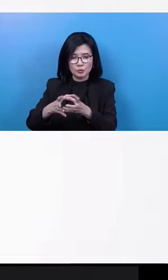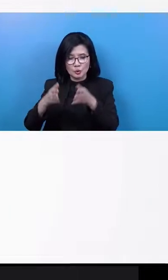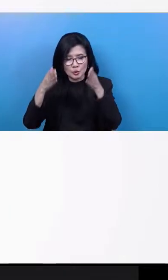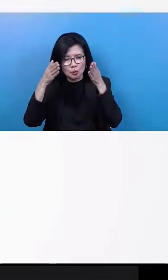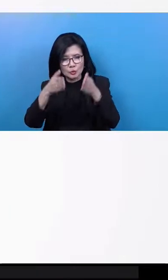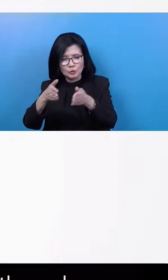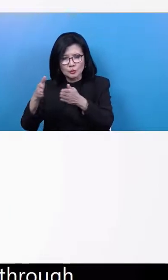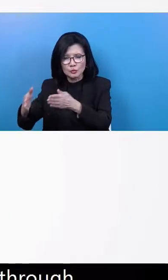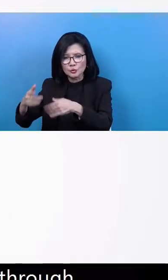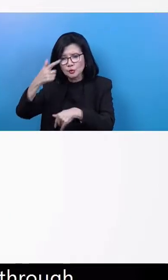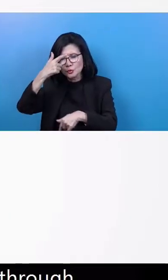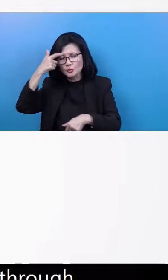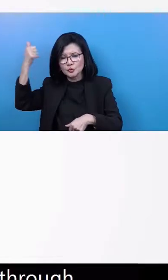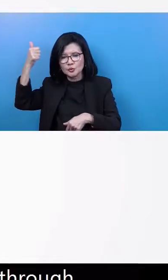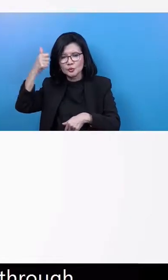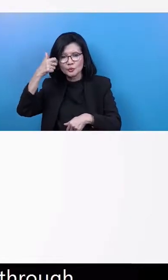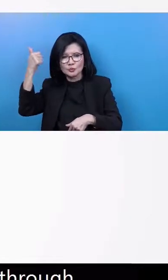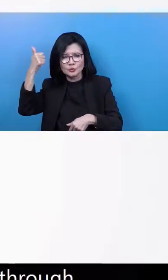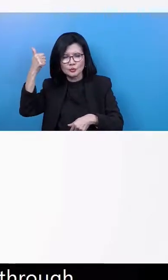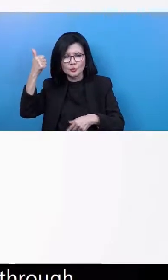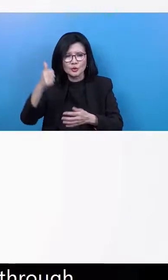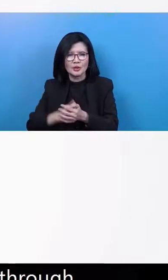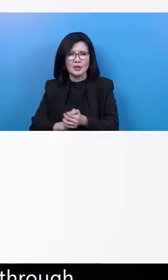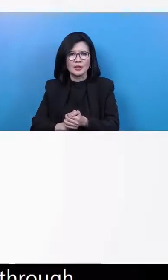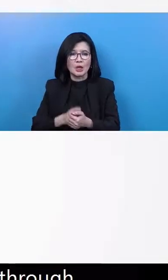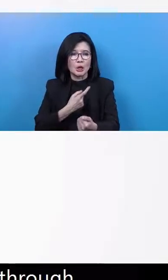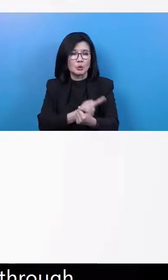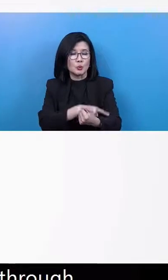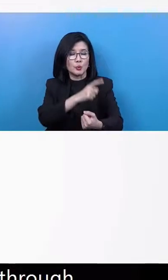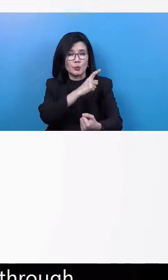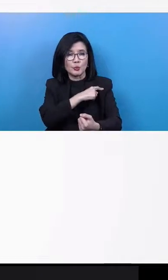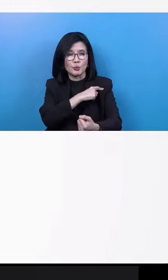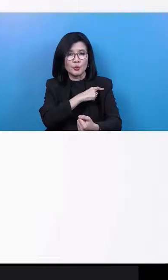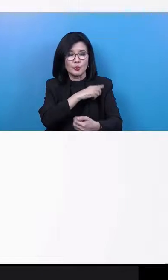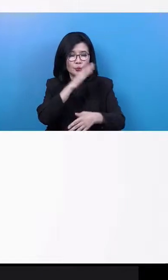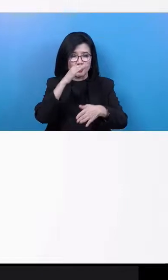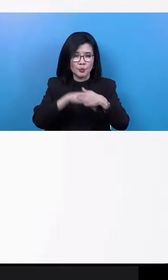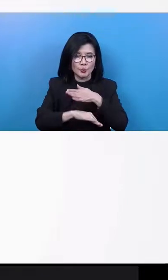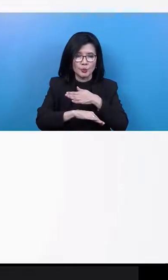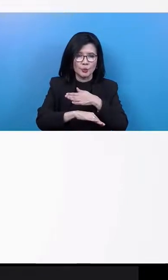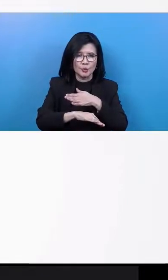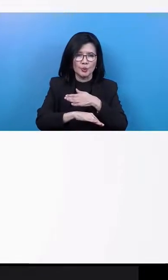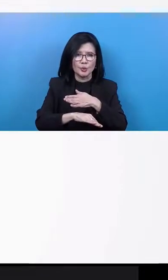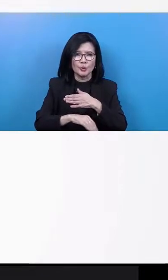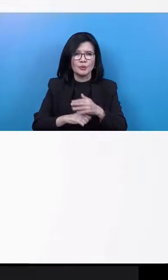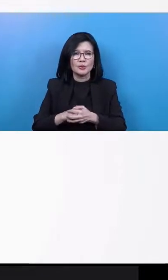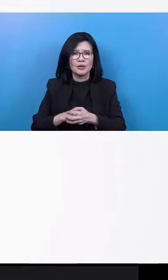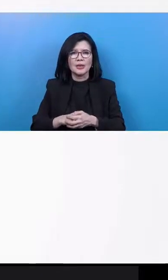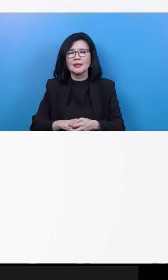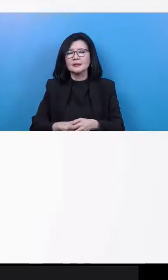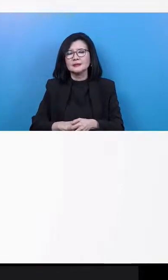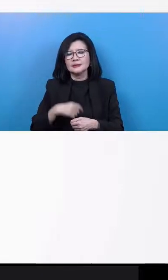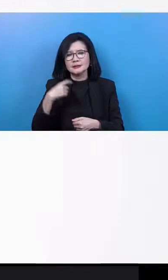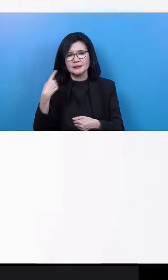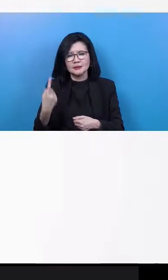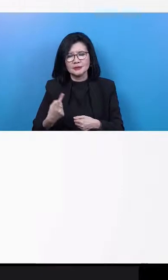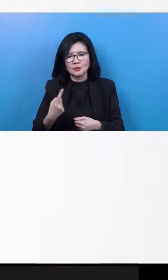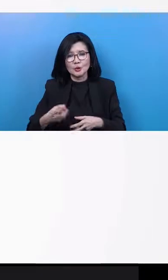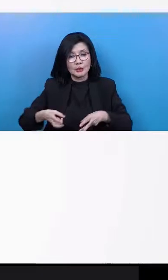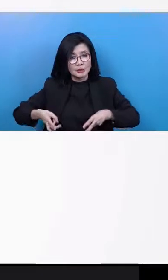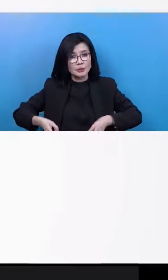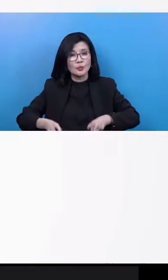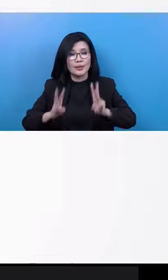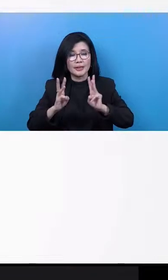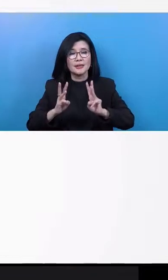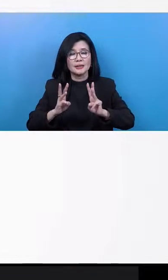Creo firmemente que de la única manera que podemos lograr una recuperación con transformación es generando las capacidades directamente en el territorio y